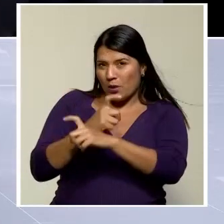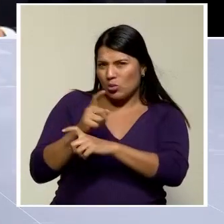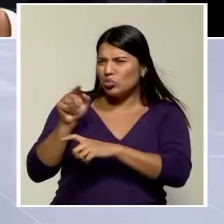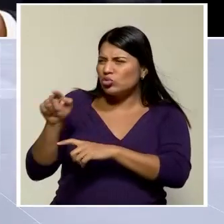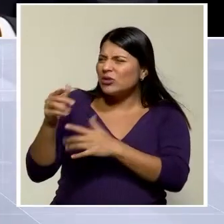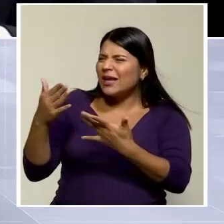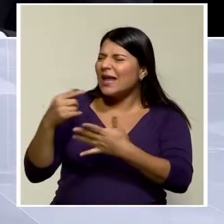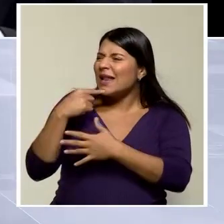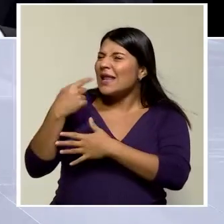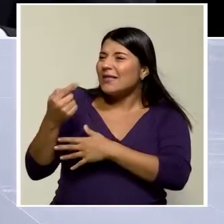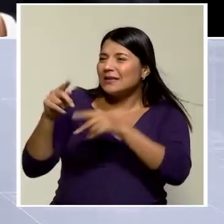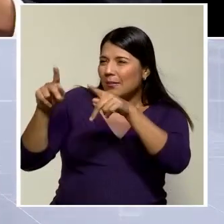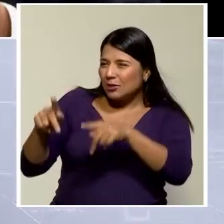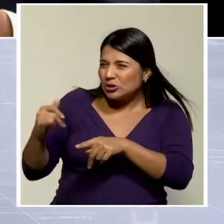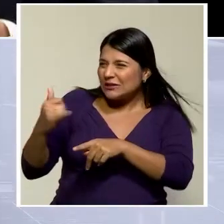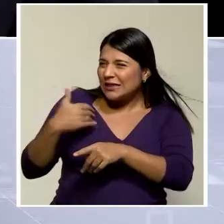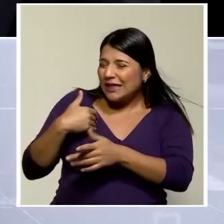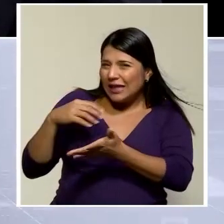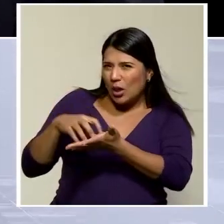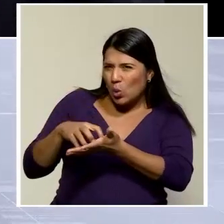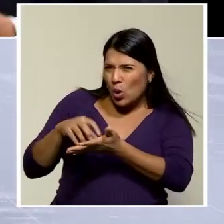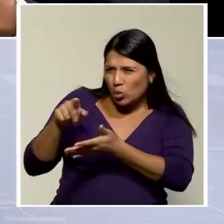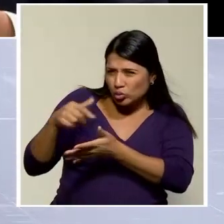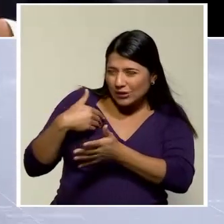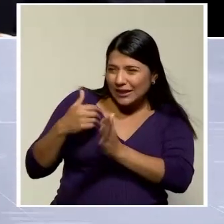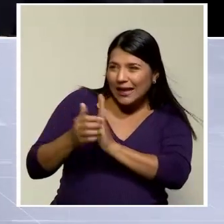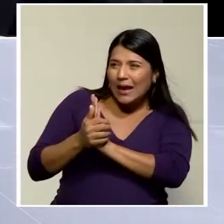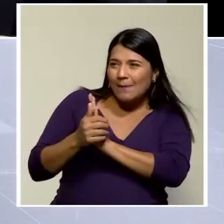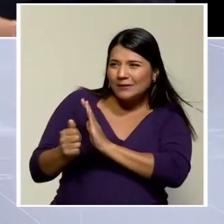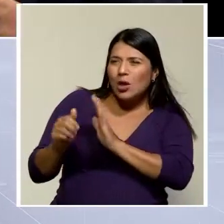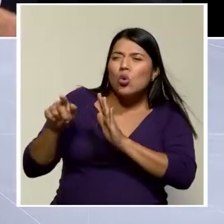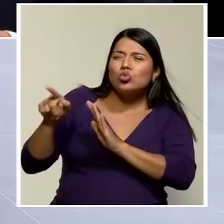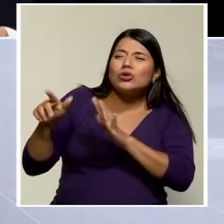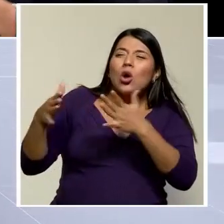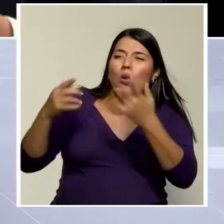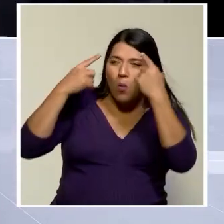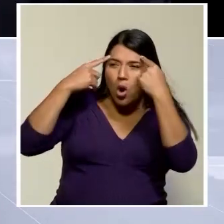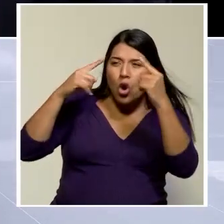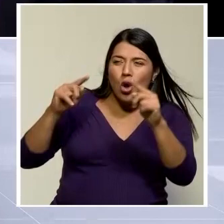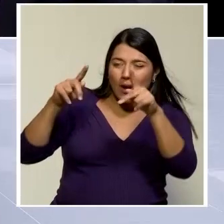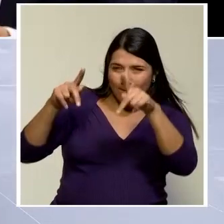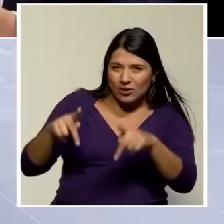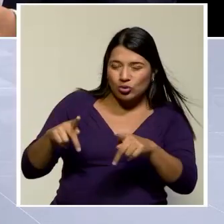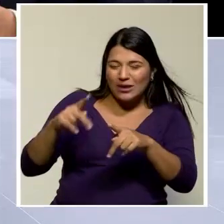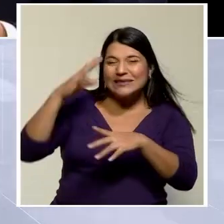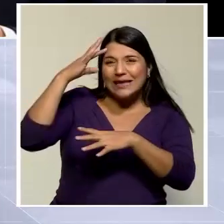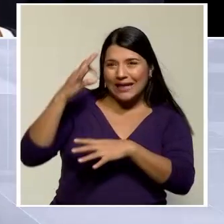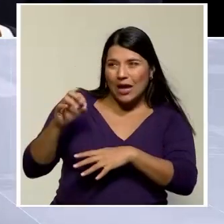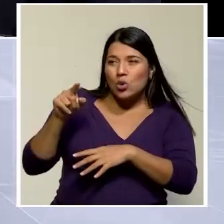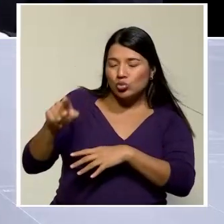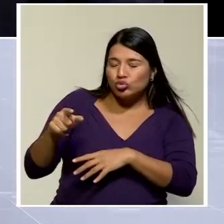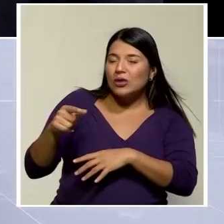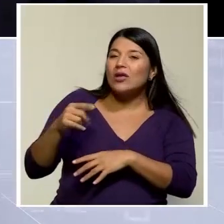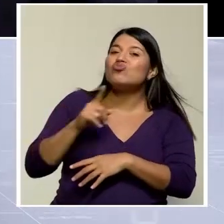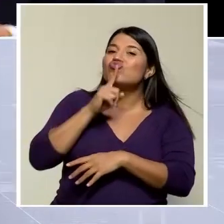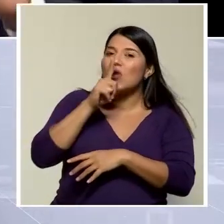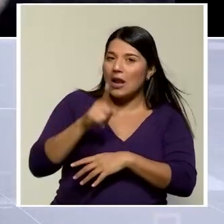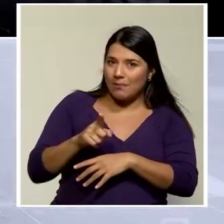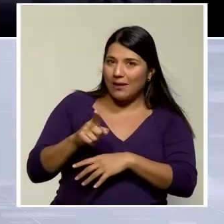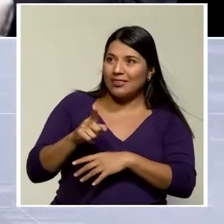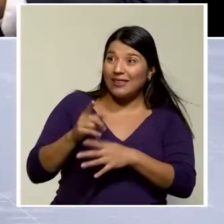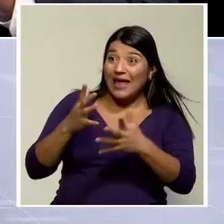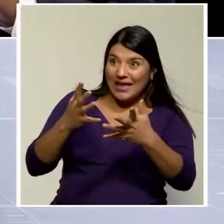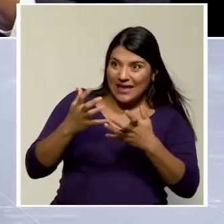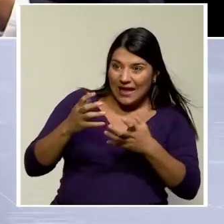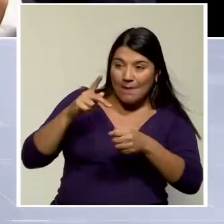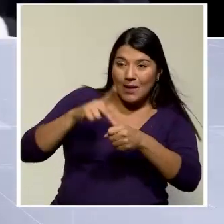gente que tiene esa duda? ¿Cómo los convence de que usted sí tiene, que usted sí quiere realmente ser